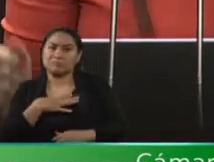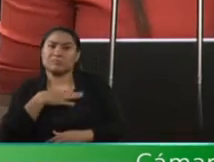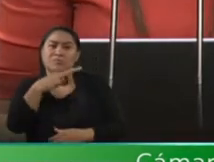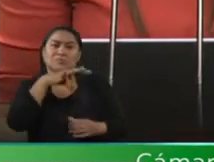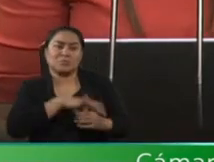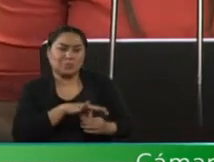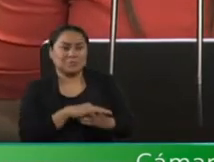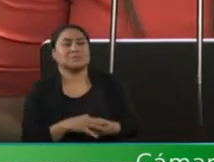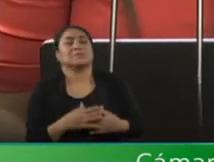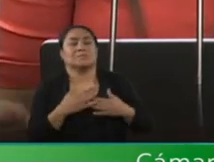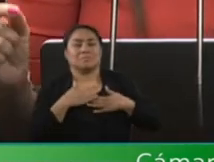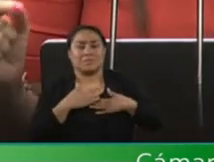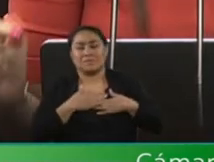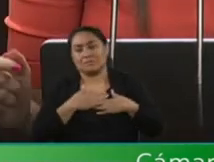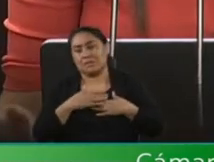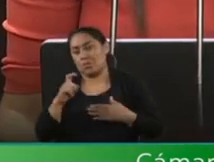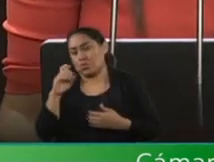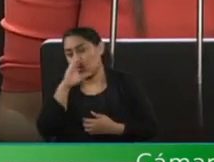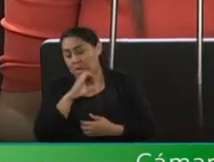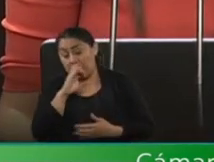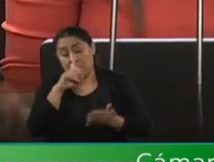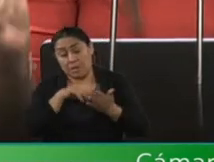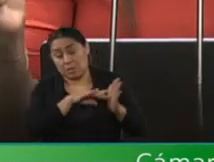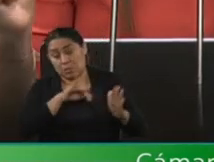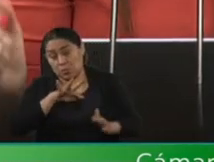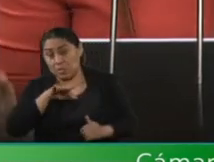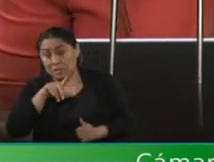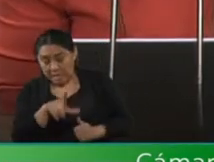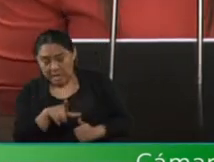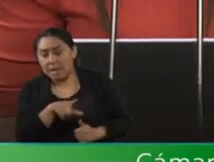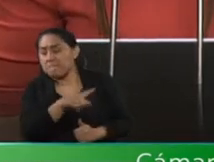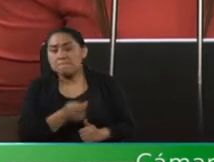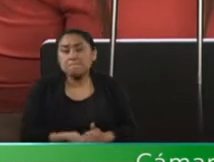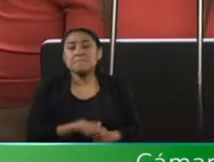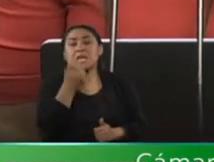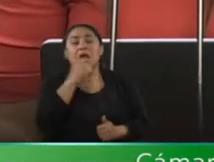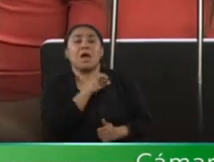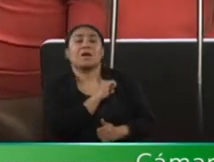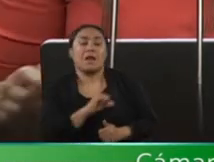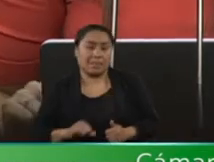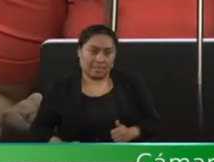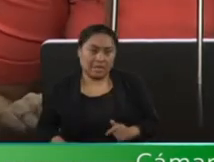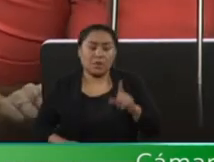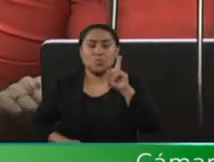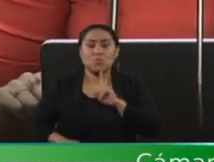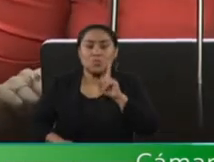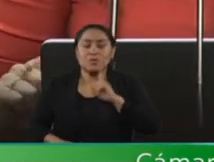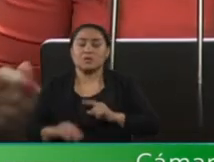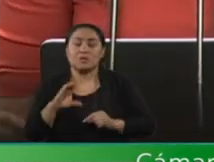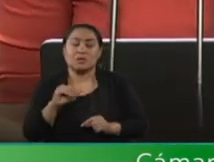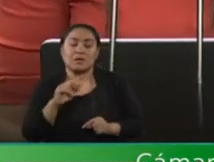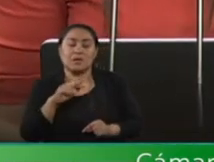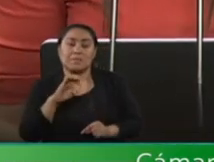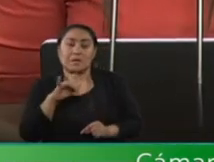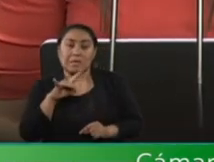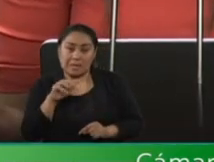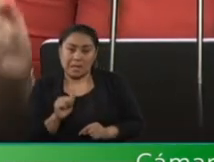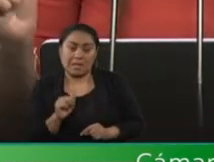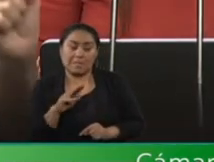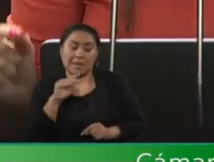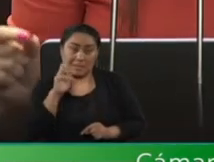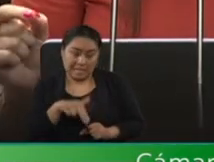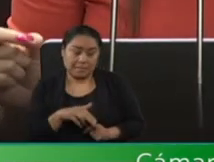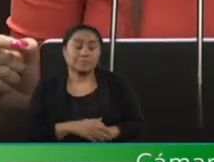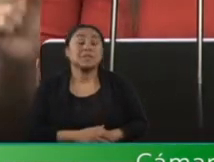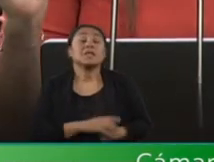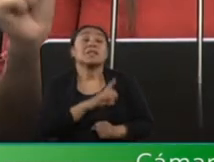tierra en Aguascalientes en 1957 tuvimos a nuestra primera alcaldesa Carmelita Martín del campo pero